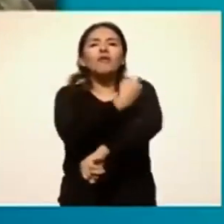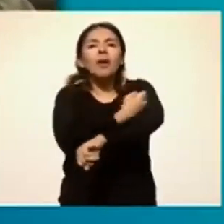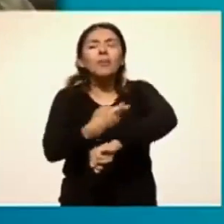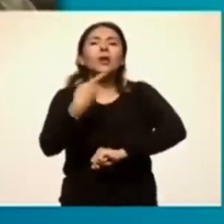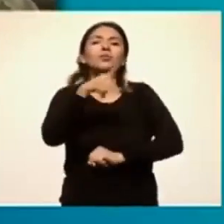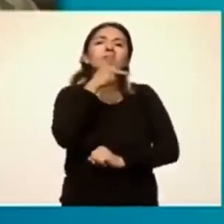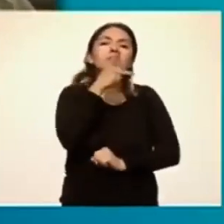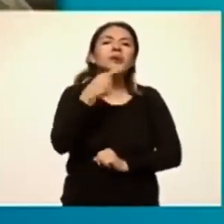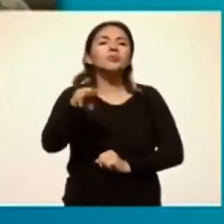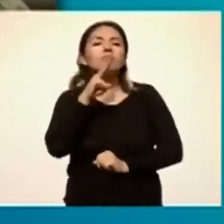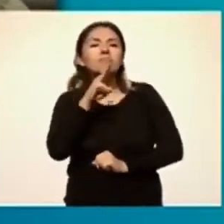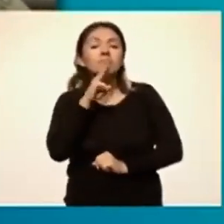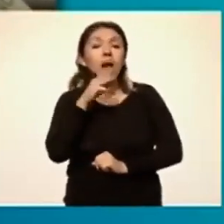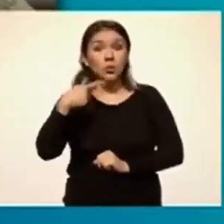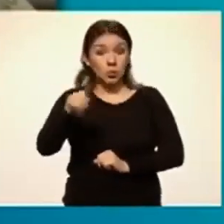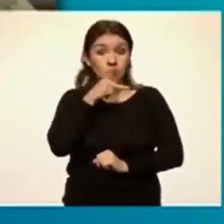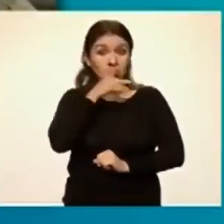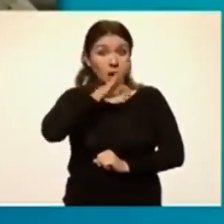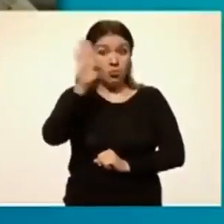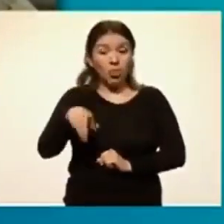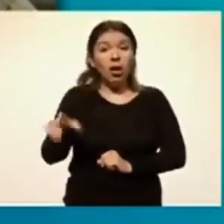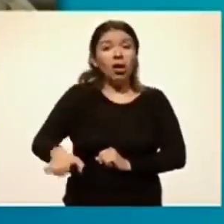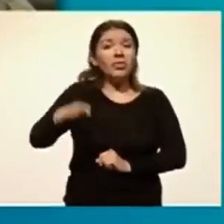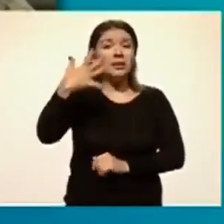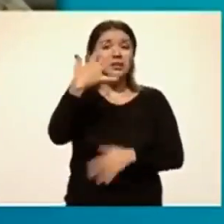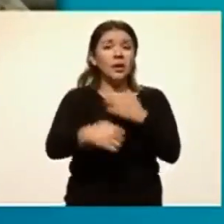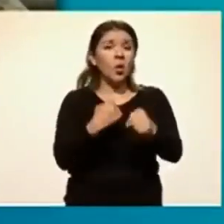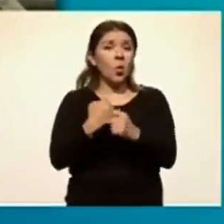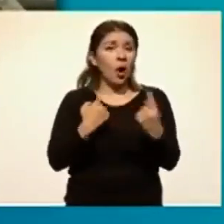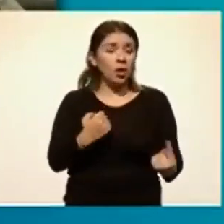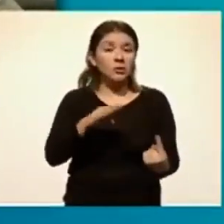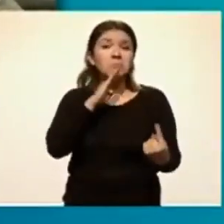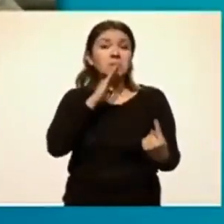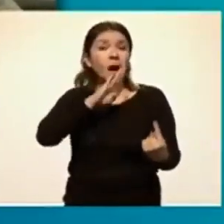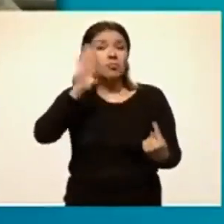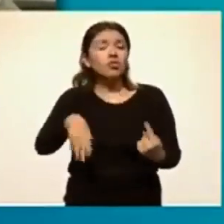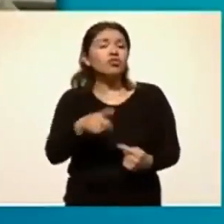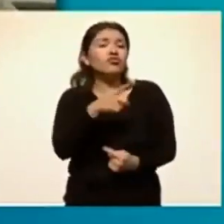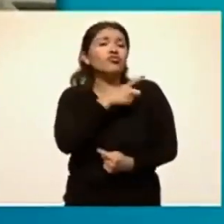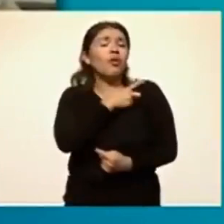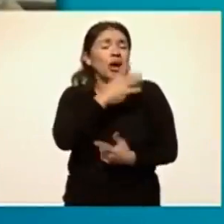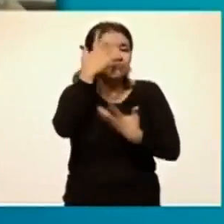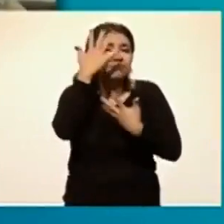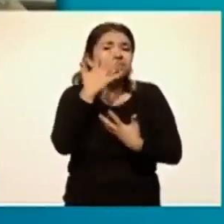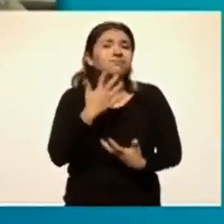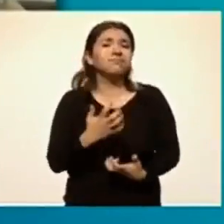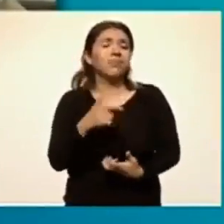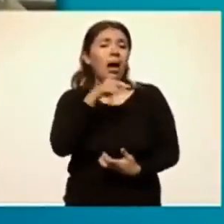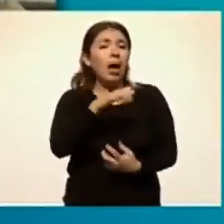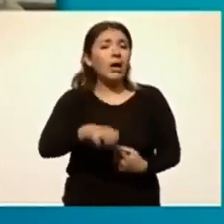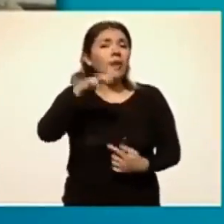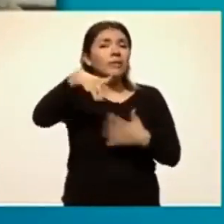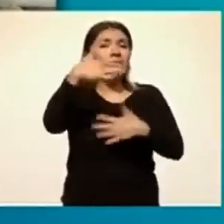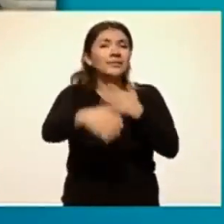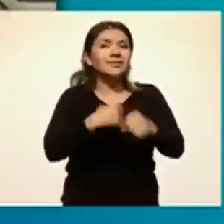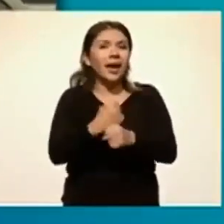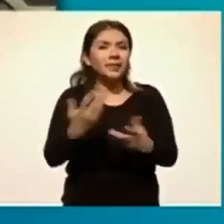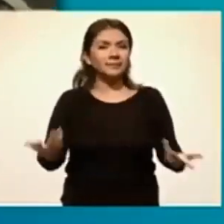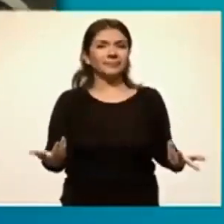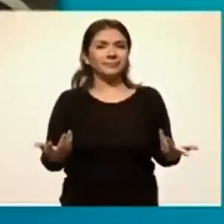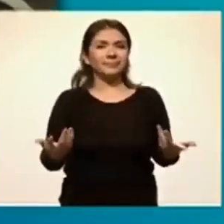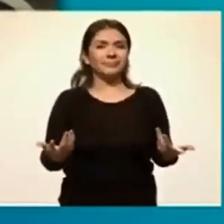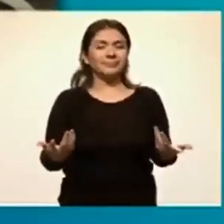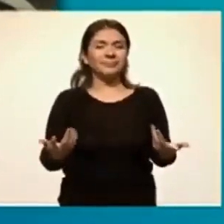de su madre. Su padre murió cuando él tenía 5 años, su madre murió de soledad y de tristeza cuando él tenía 15.